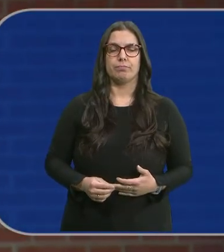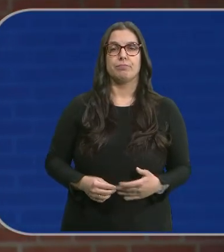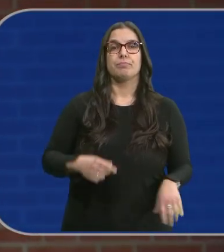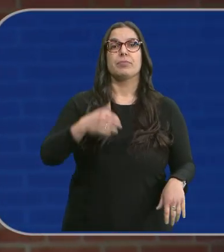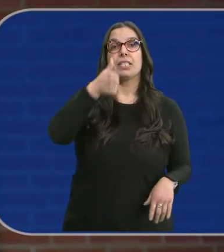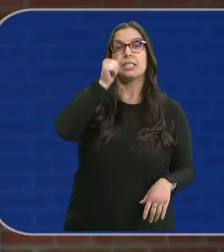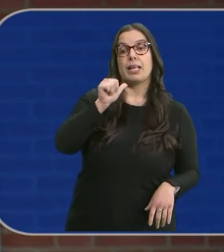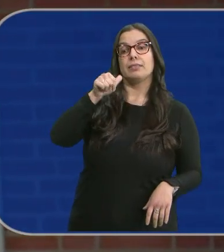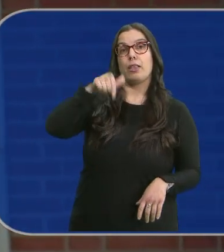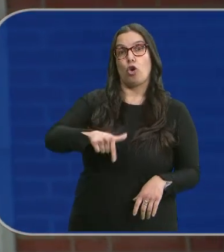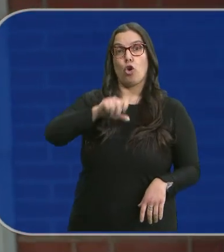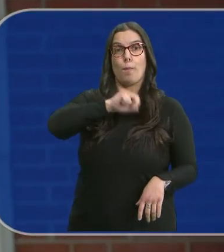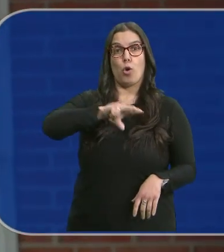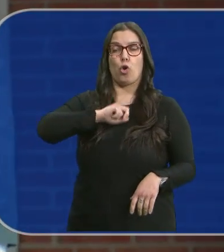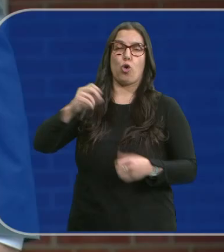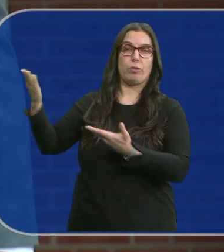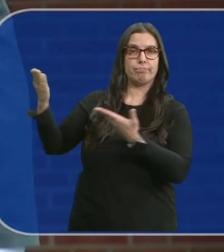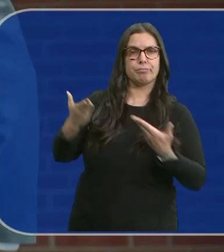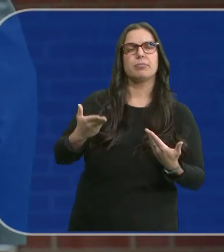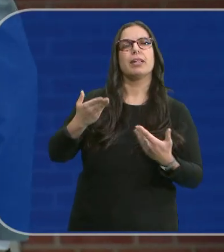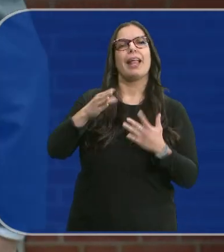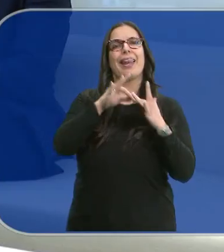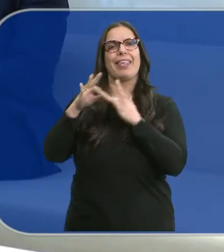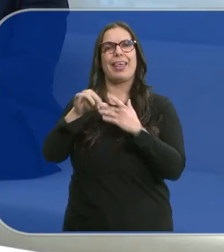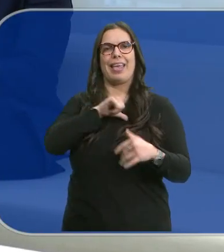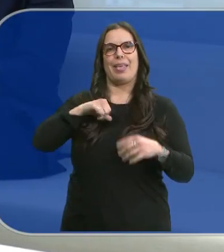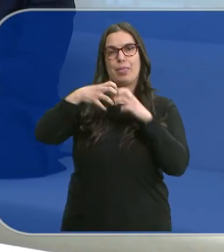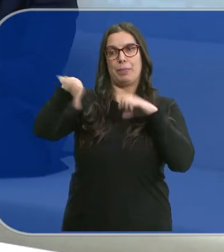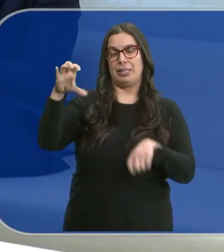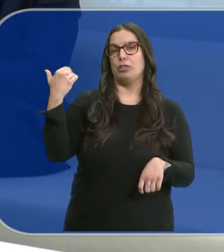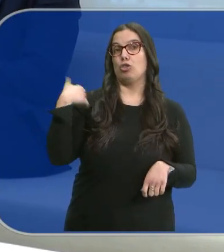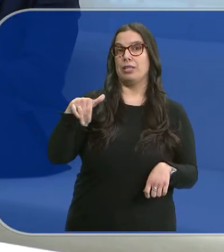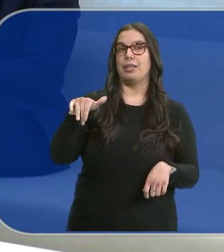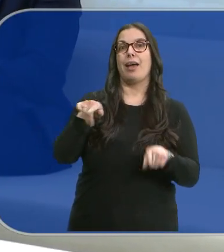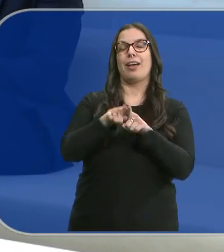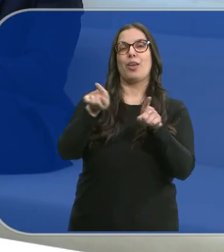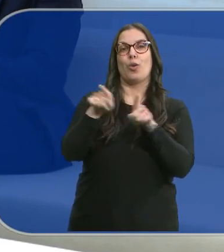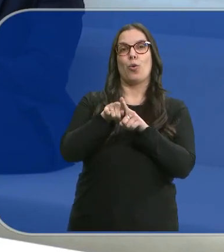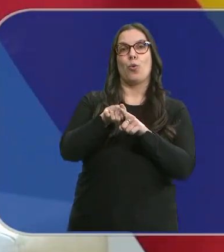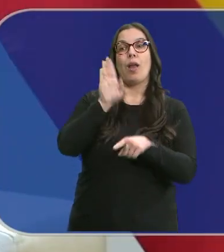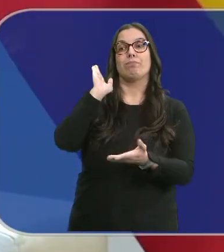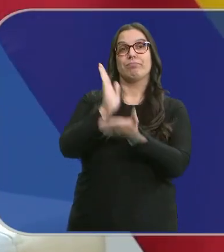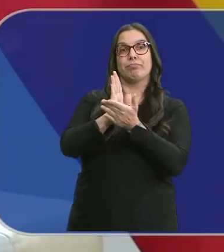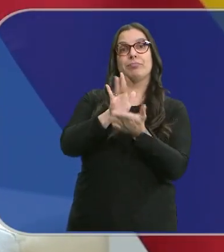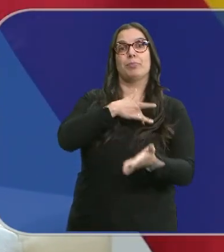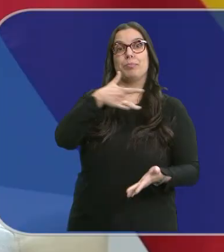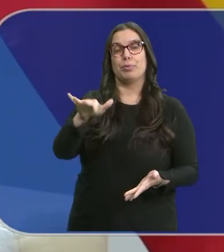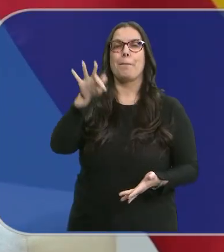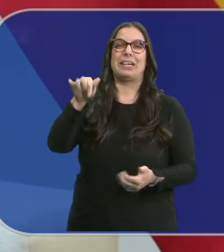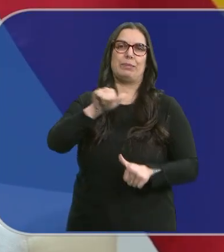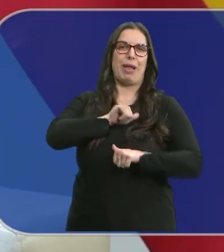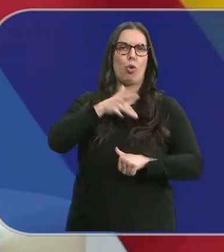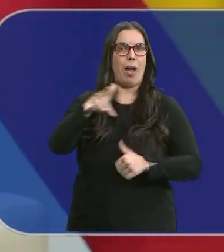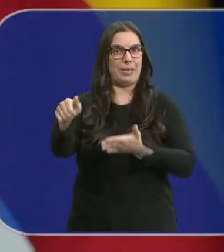Pedro Sánchez ha recibido en Moncloa a uno de los líderes independentistas que indultó y que está pendiente de la amnistía. El presidente del Gobierno ha cerrado con